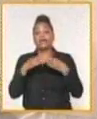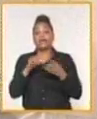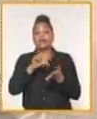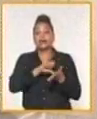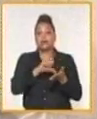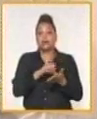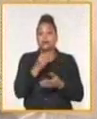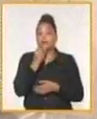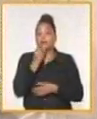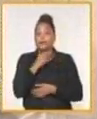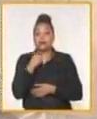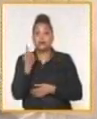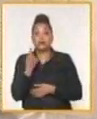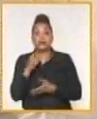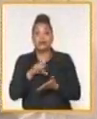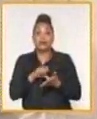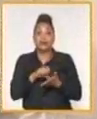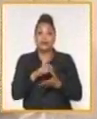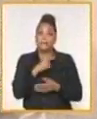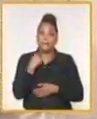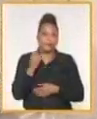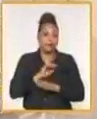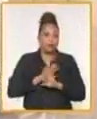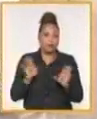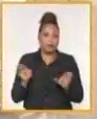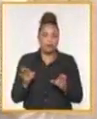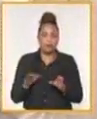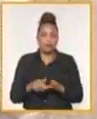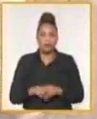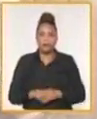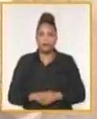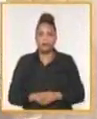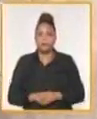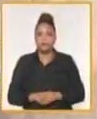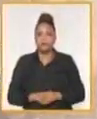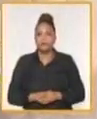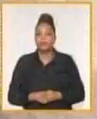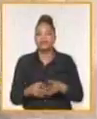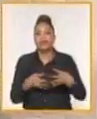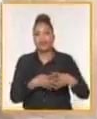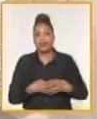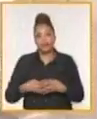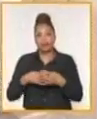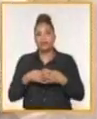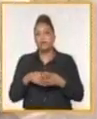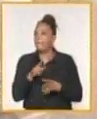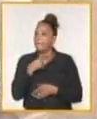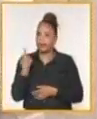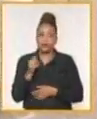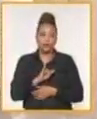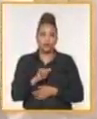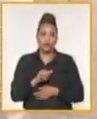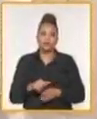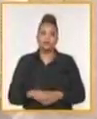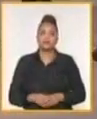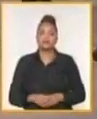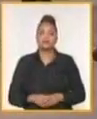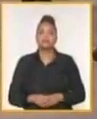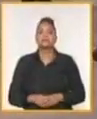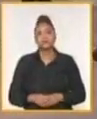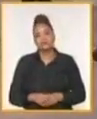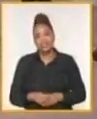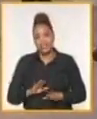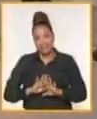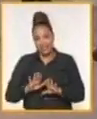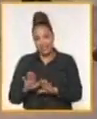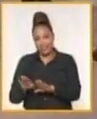Israel perdió, en otra clase, te lo digo. Y Estados Unidos también. Deja abierta la tesis para una nueva mesa redonda